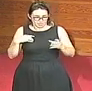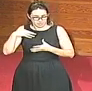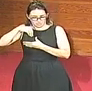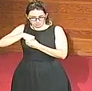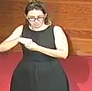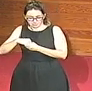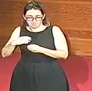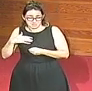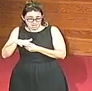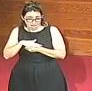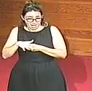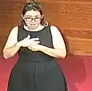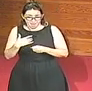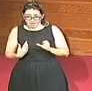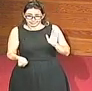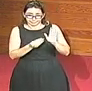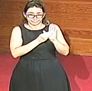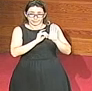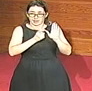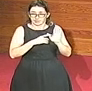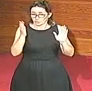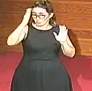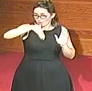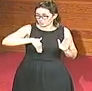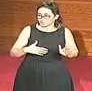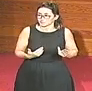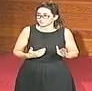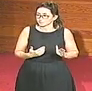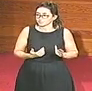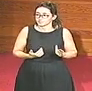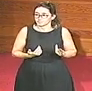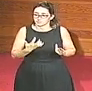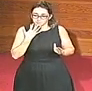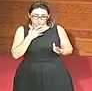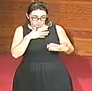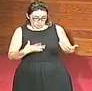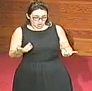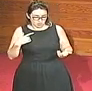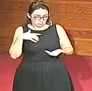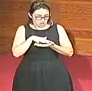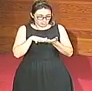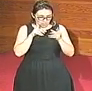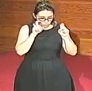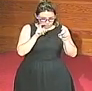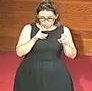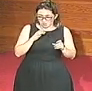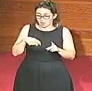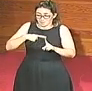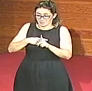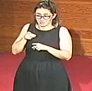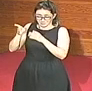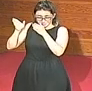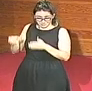aparece. Entonces, si hablamos de capacidades, que es en lo que estamos hablando ahora de educación, y tú acabas de decir todo lo que estamos